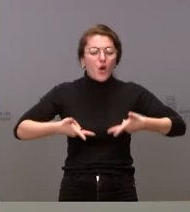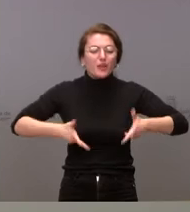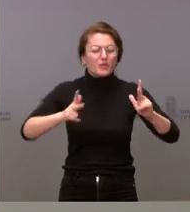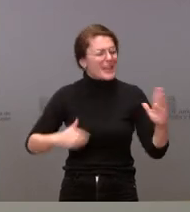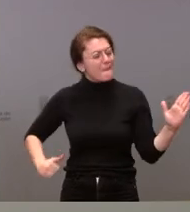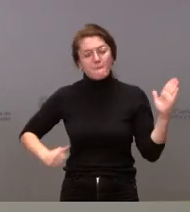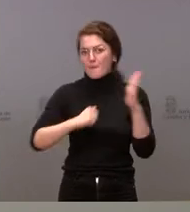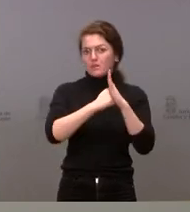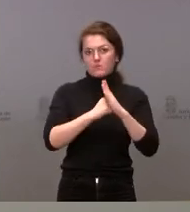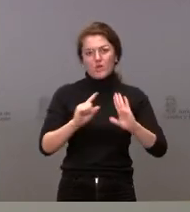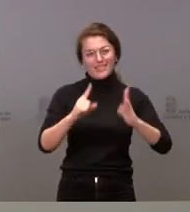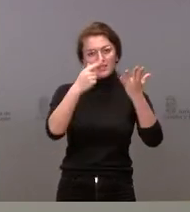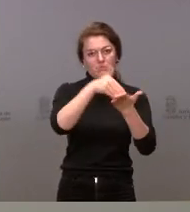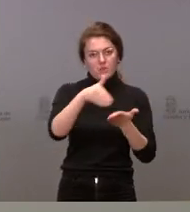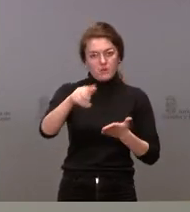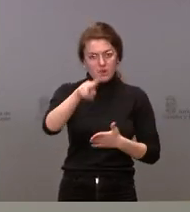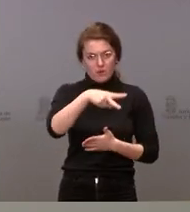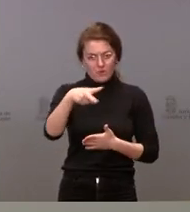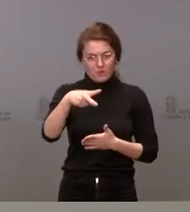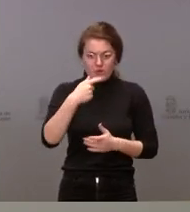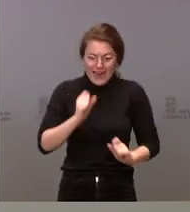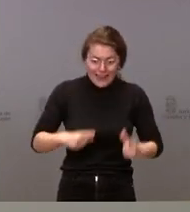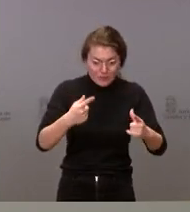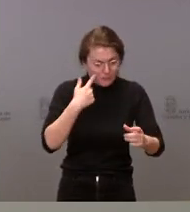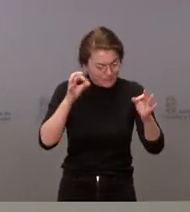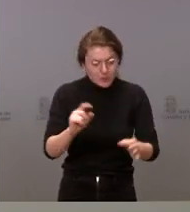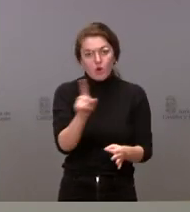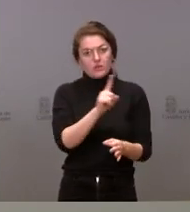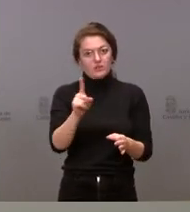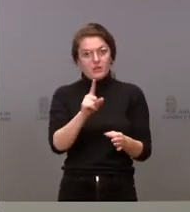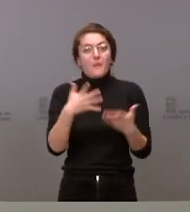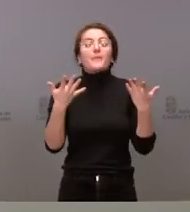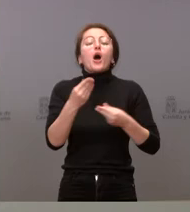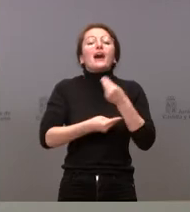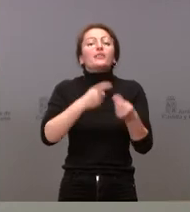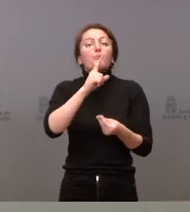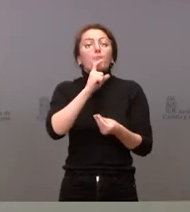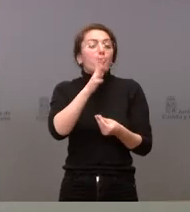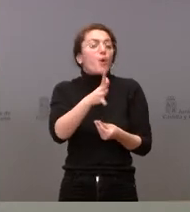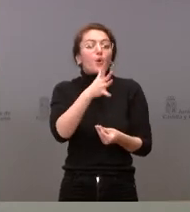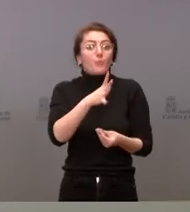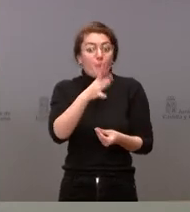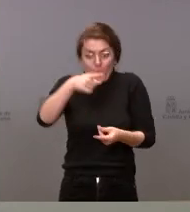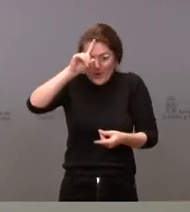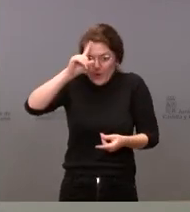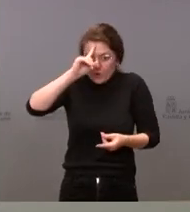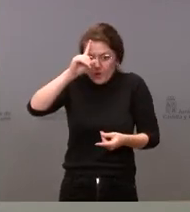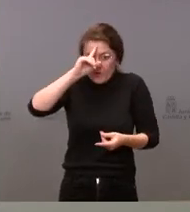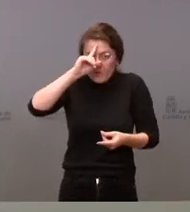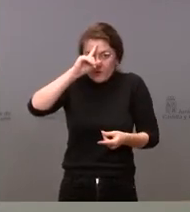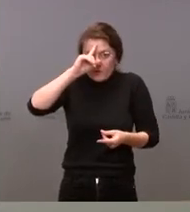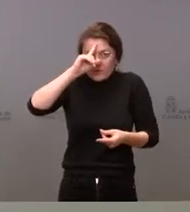como máximo 6 millones de euros no sé por qué se hace así porque como puede comprender no sabíamos cuál podría ser la